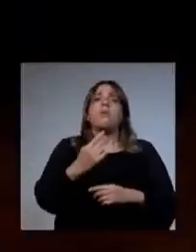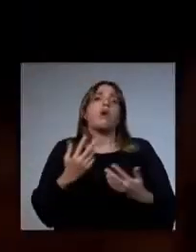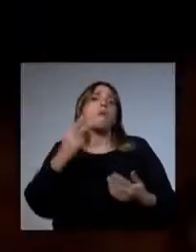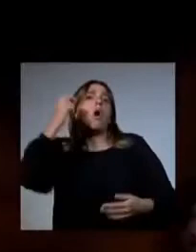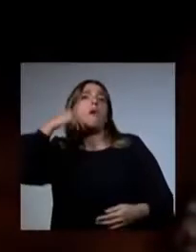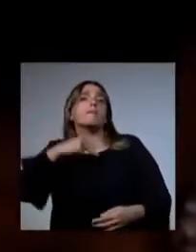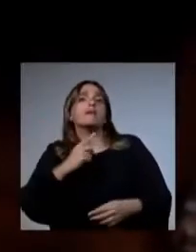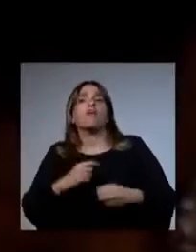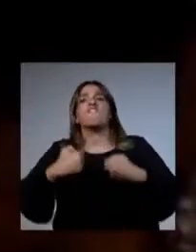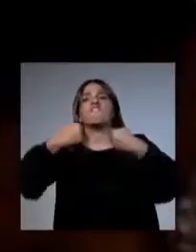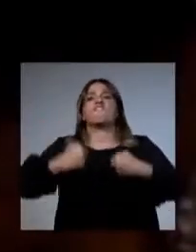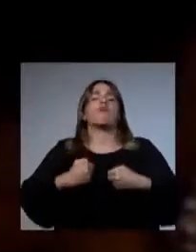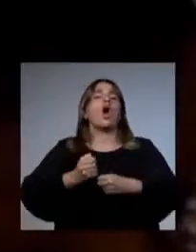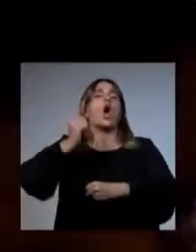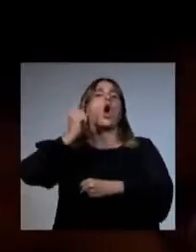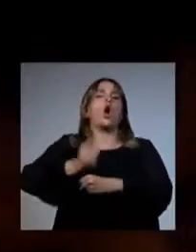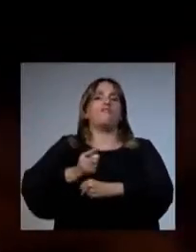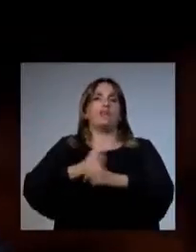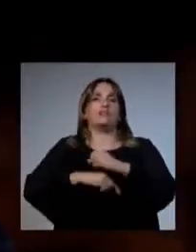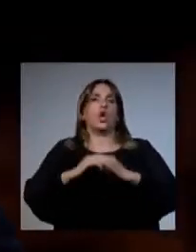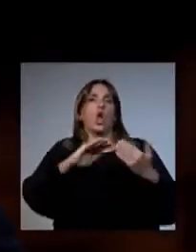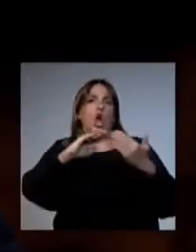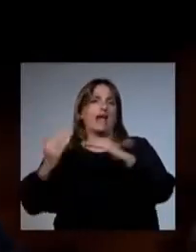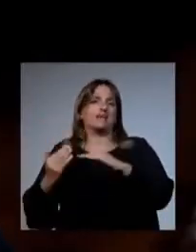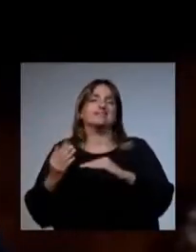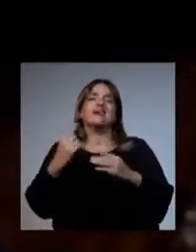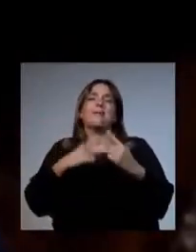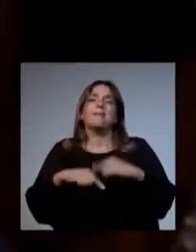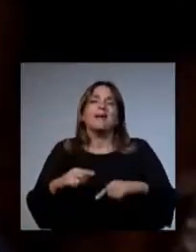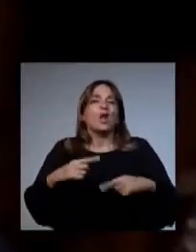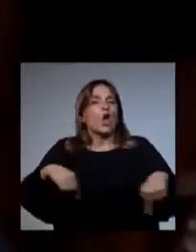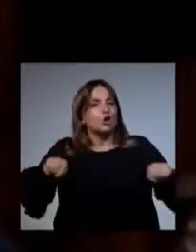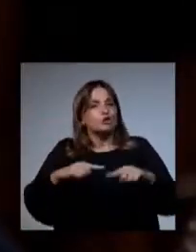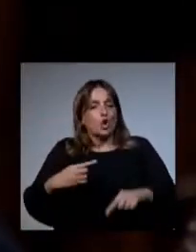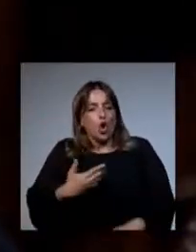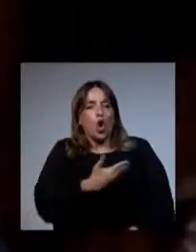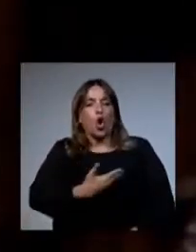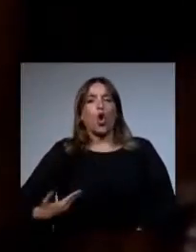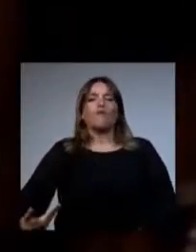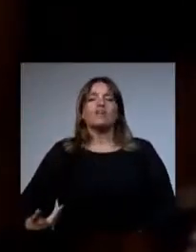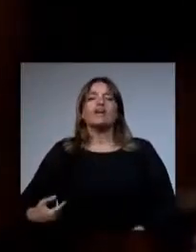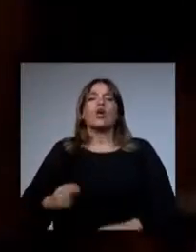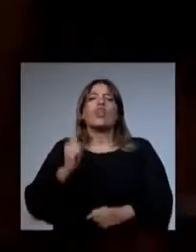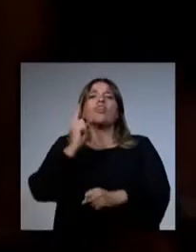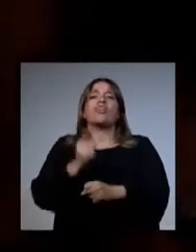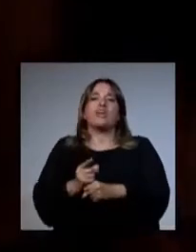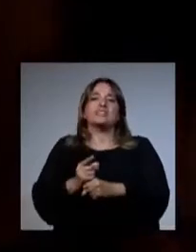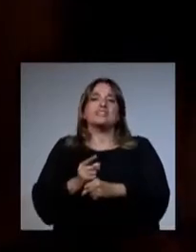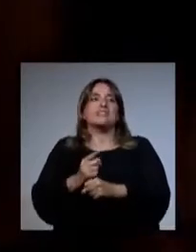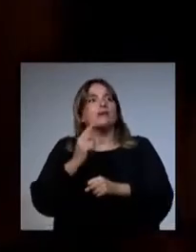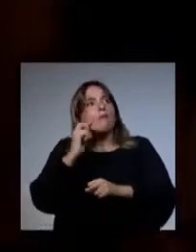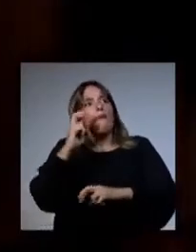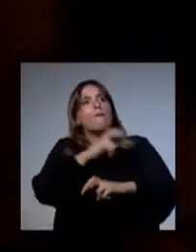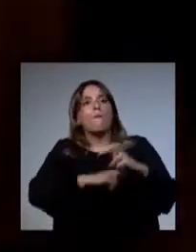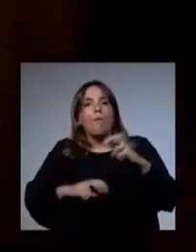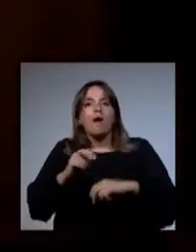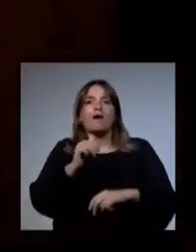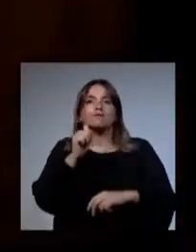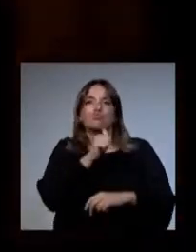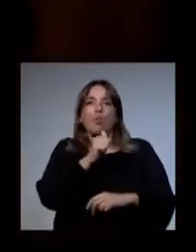obligatoria, pero primó el sentir colectivo del Gobierno de apelar a la libertad